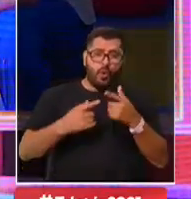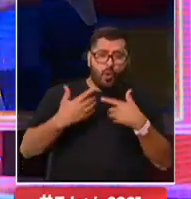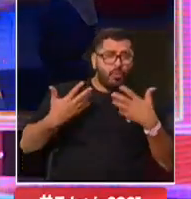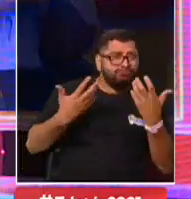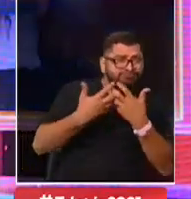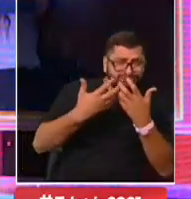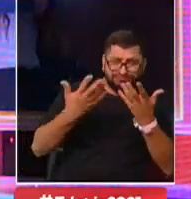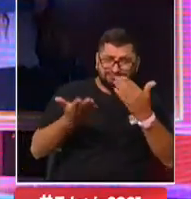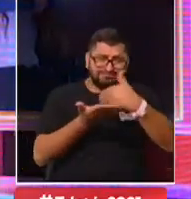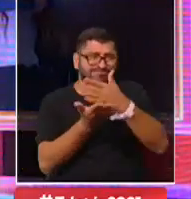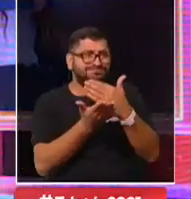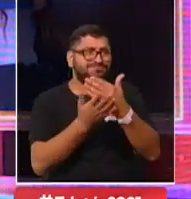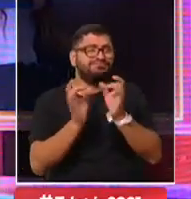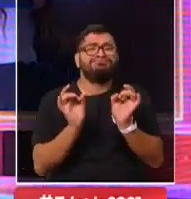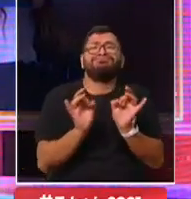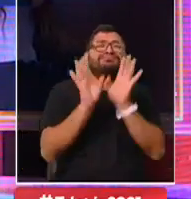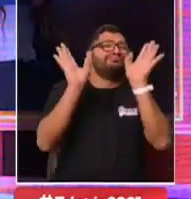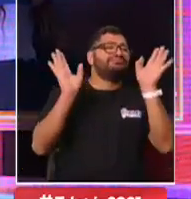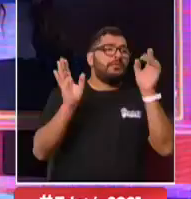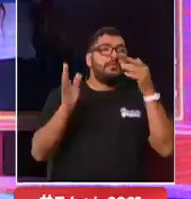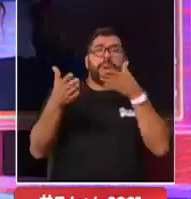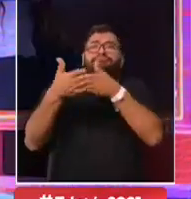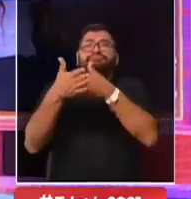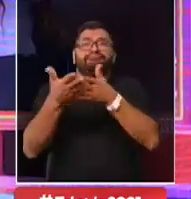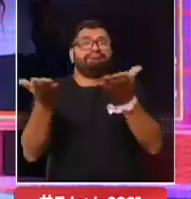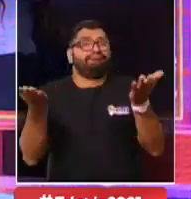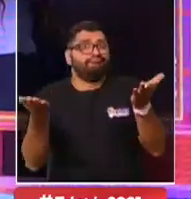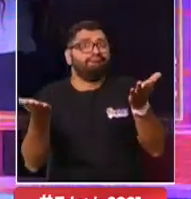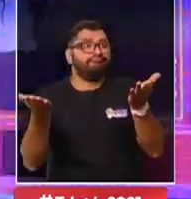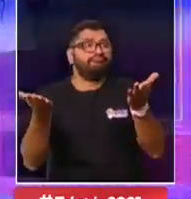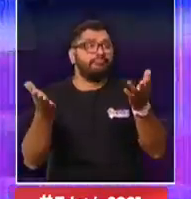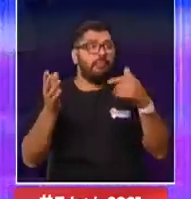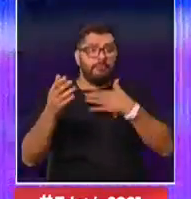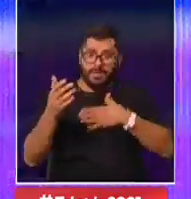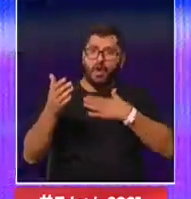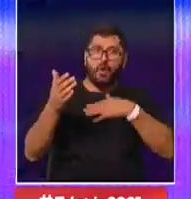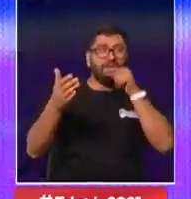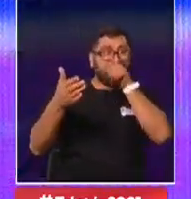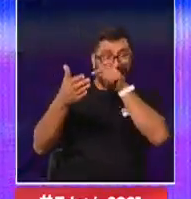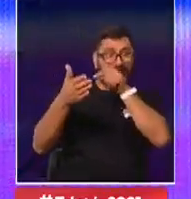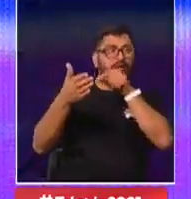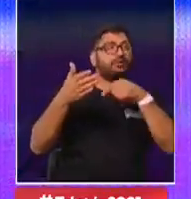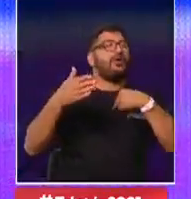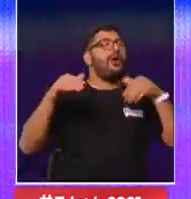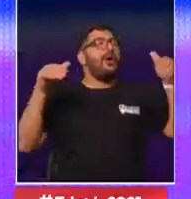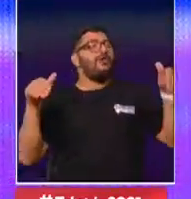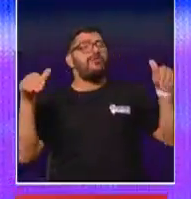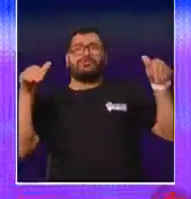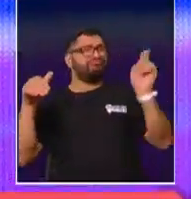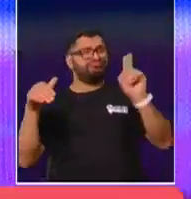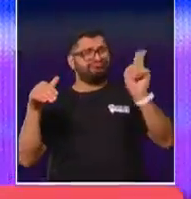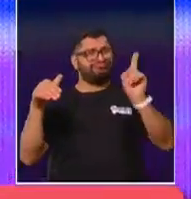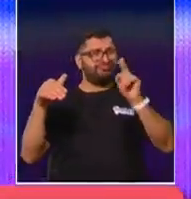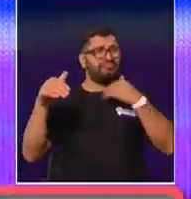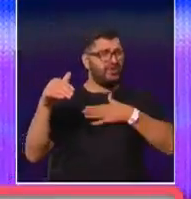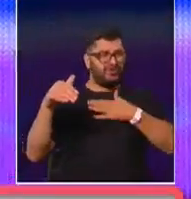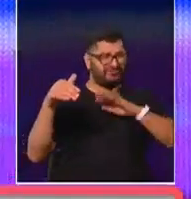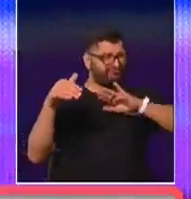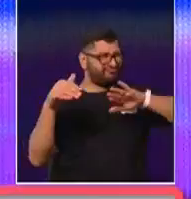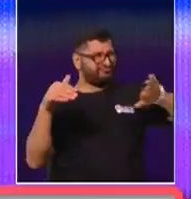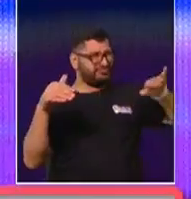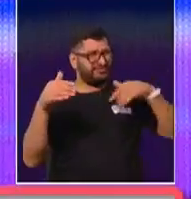hay algunos obstáculos, me gusta salir de la zona de confort. De repente es súper necesario hacer eso